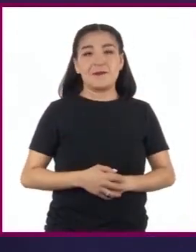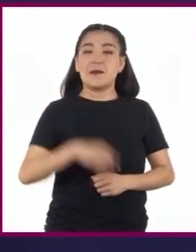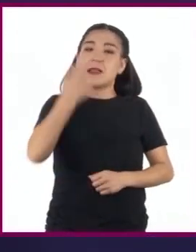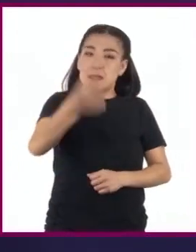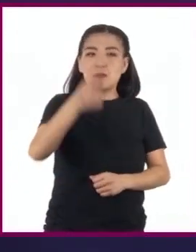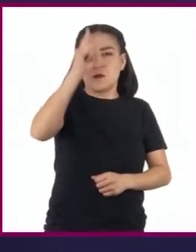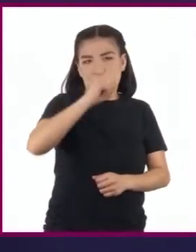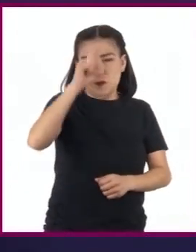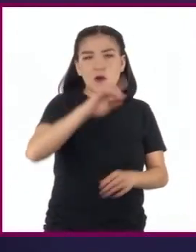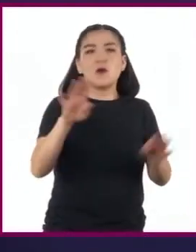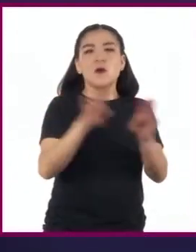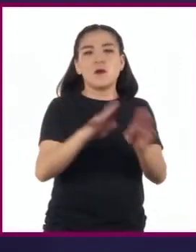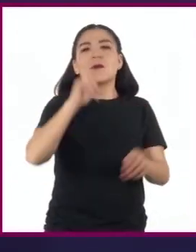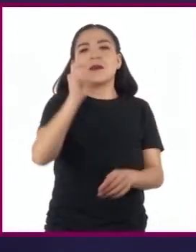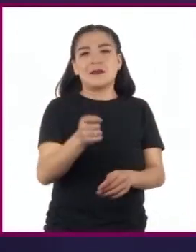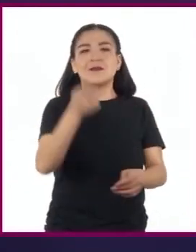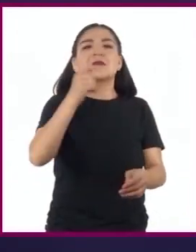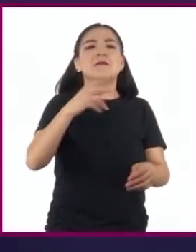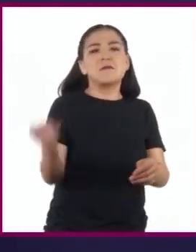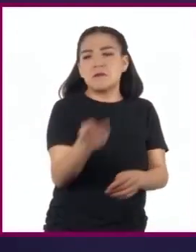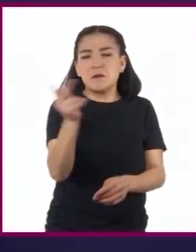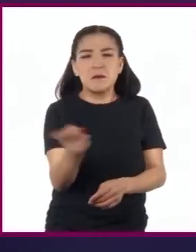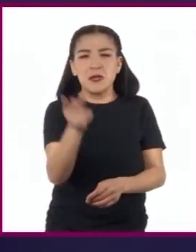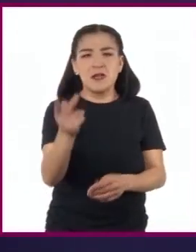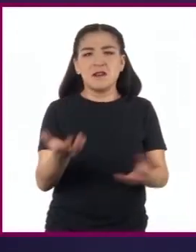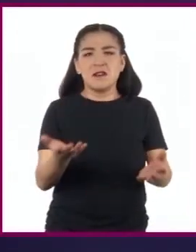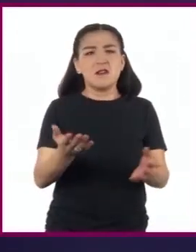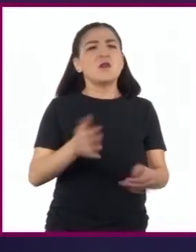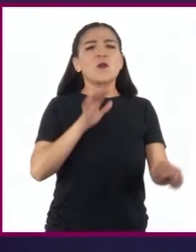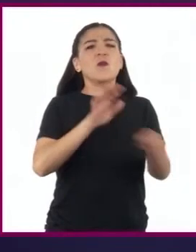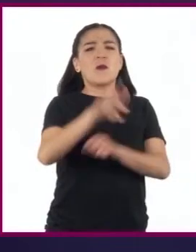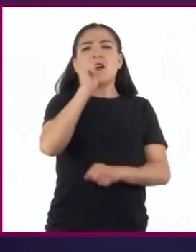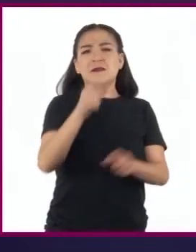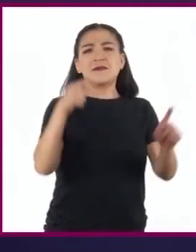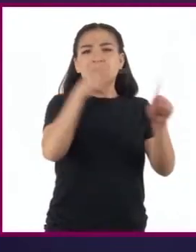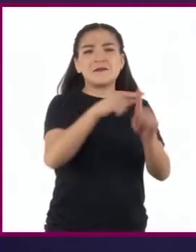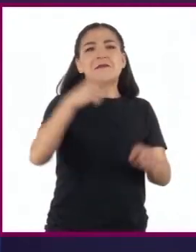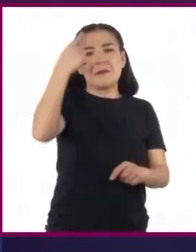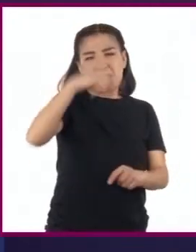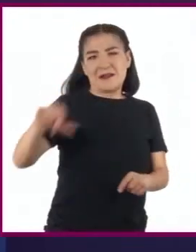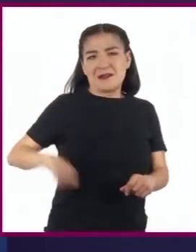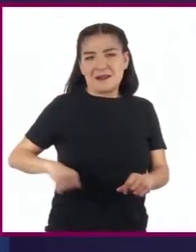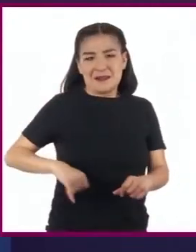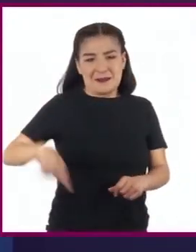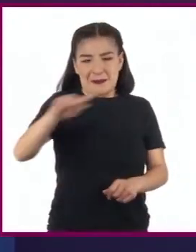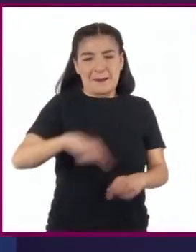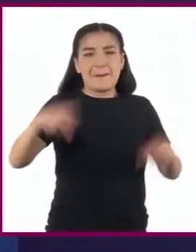recomendable sospechar de ella y preguntarse cuál es la intención o los intereses de la